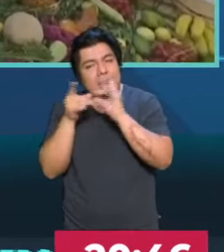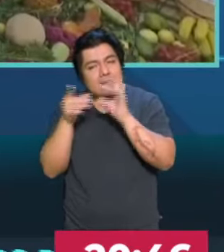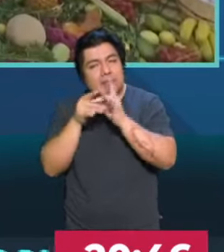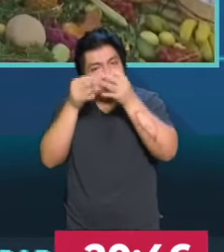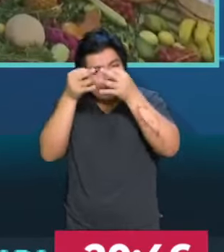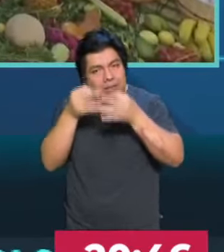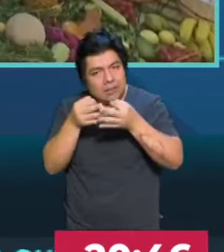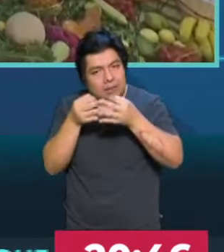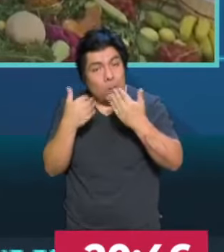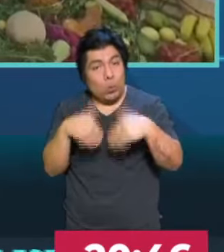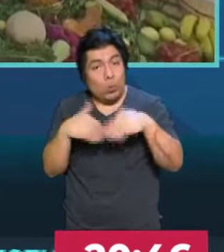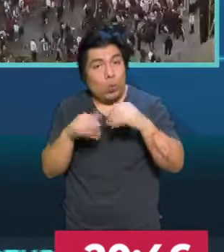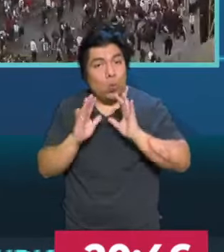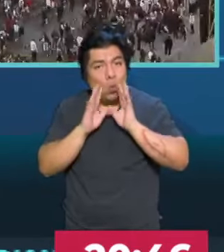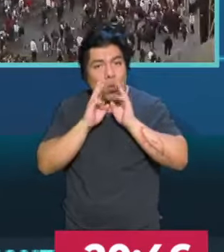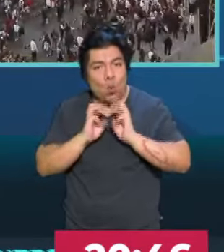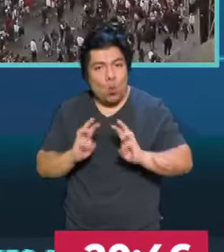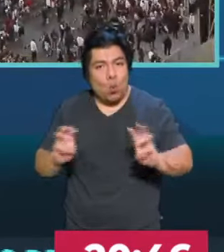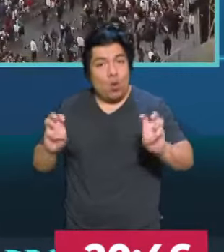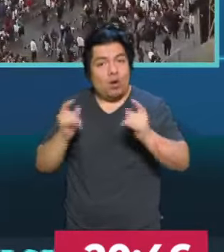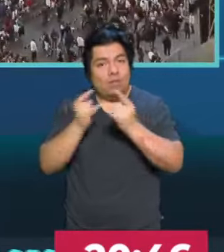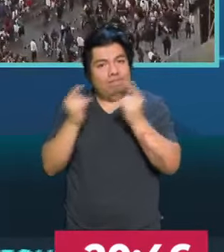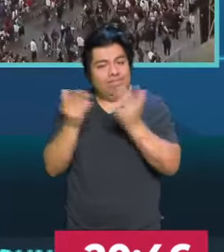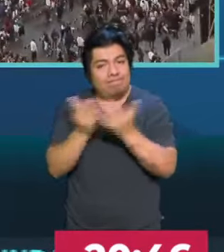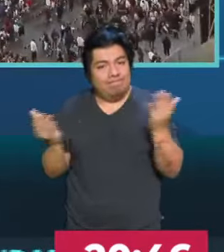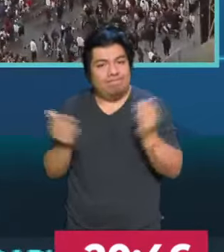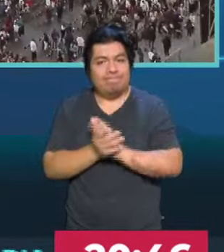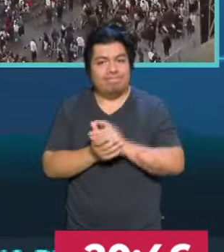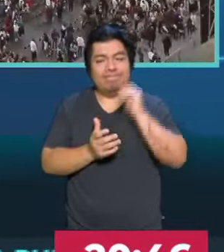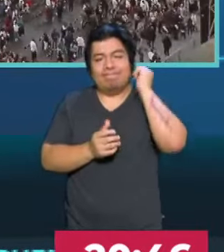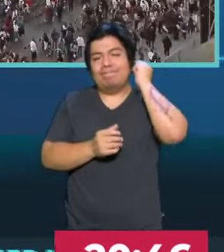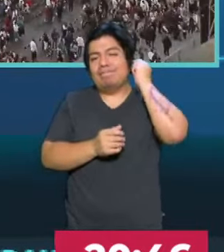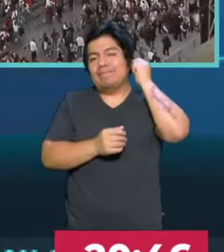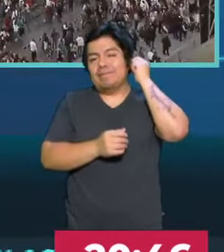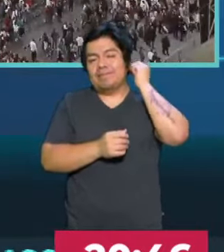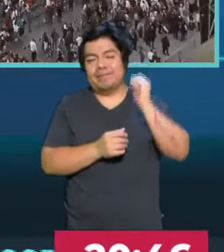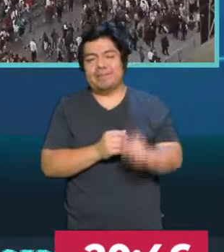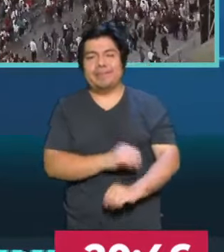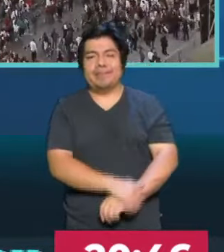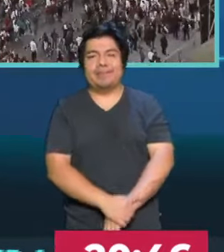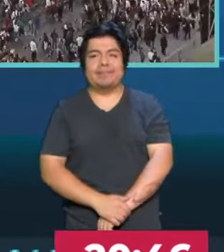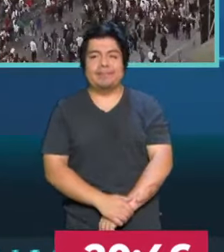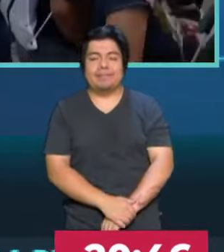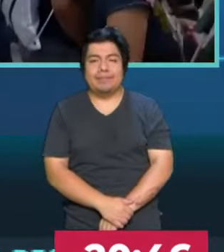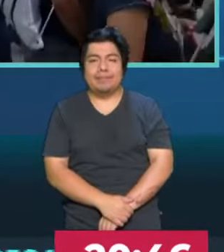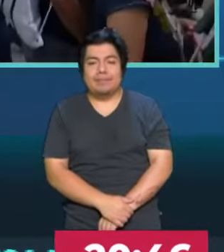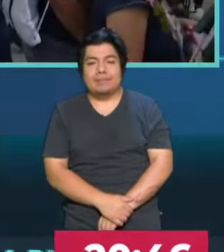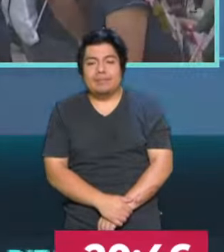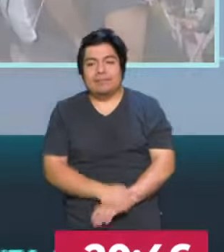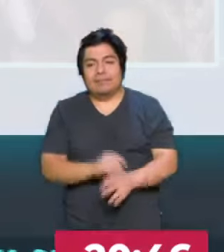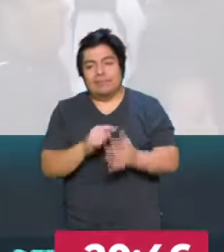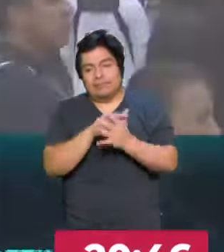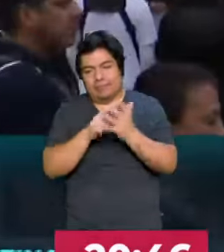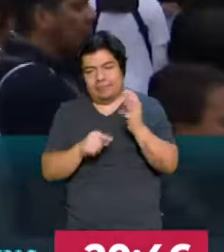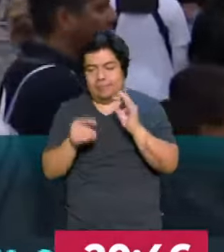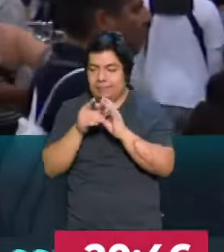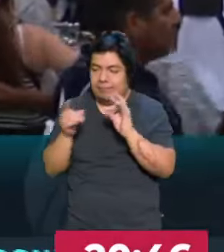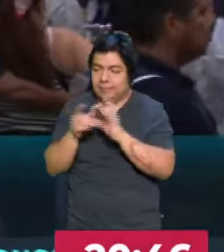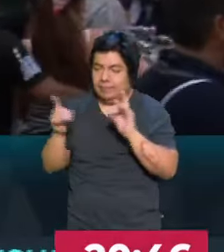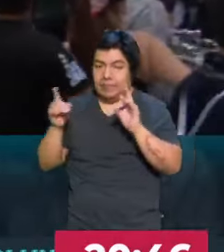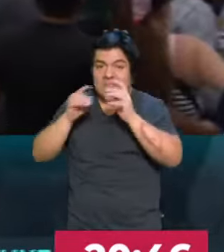realmente espectacular e histórico por donde lo veas, querida. Aparte de todo lo que nos comentaba, que